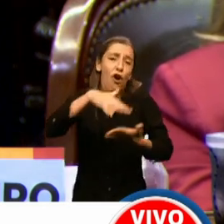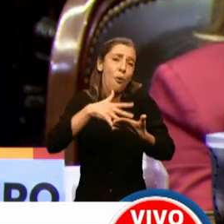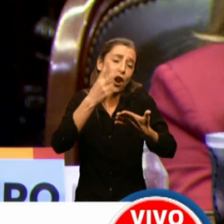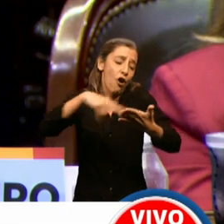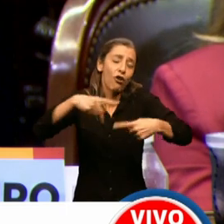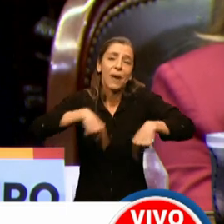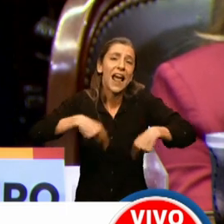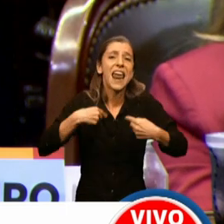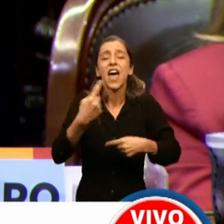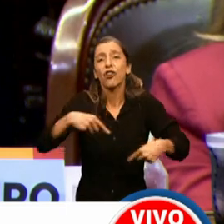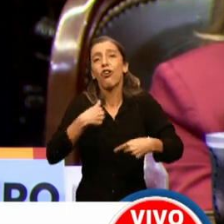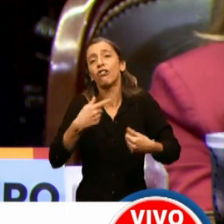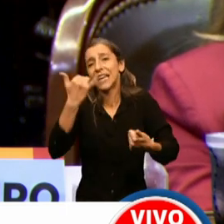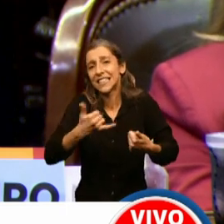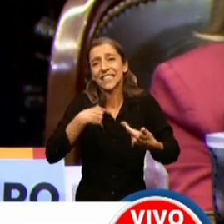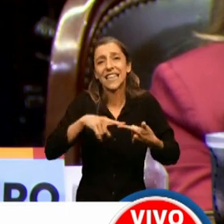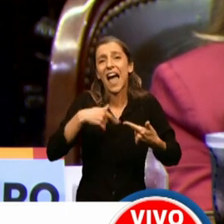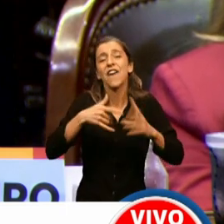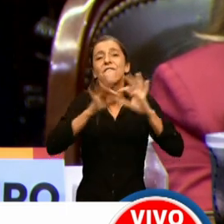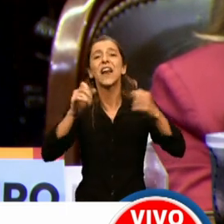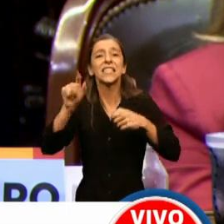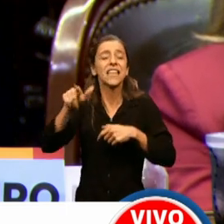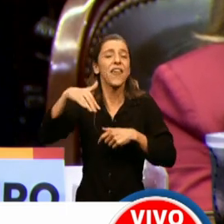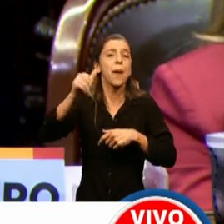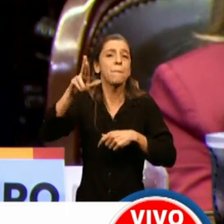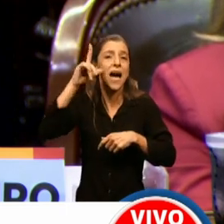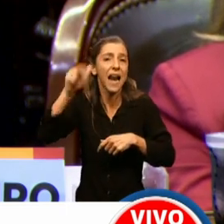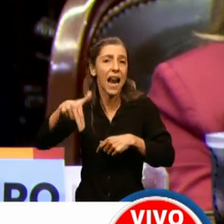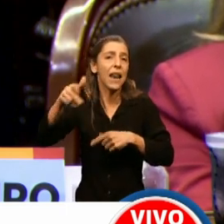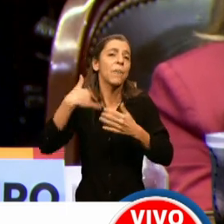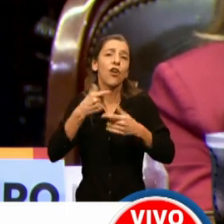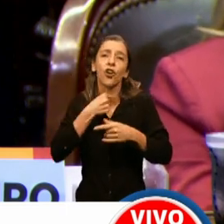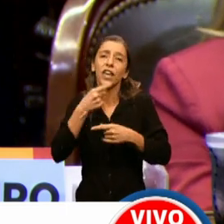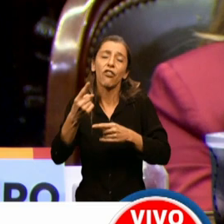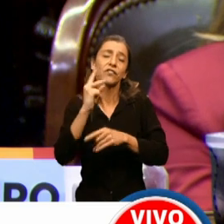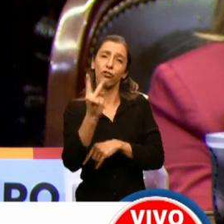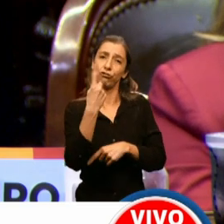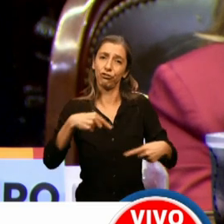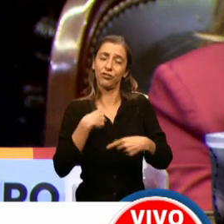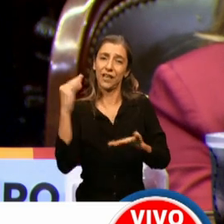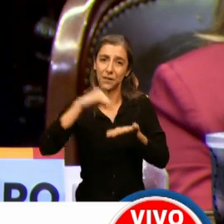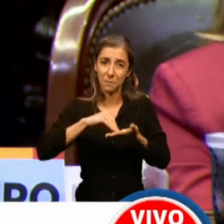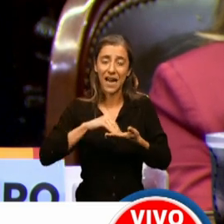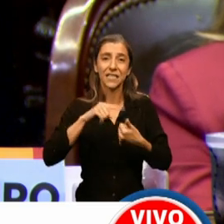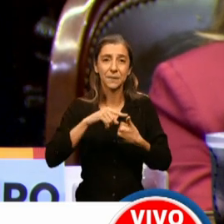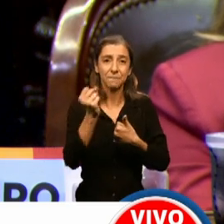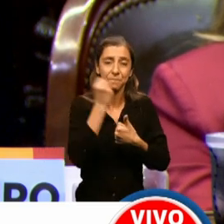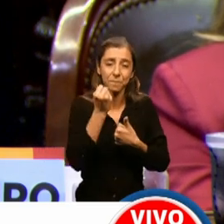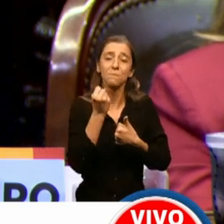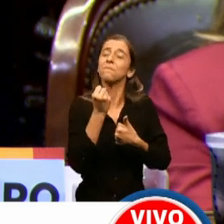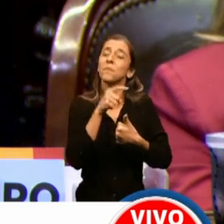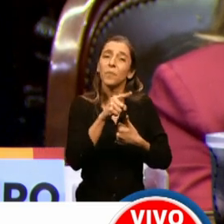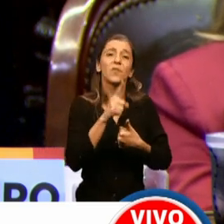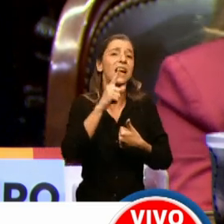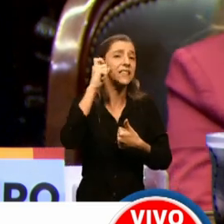para leer una frase de marlene también pero decirles dos cosas más aparición con vida de teruel